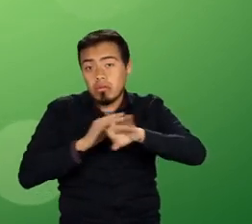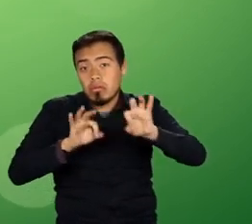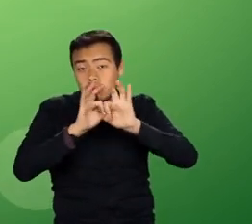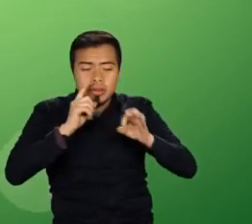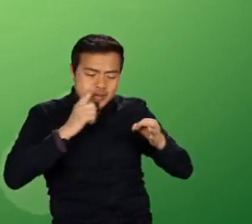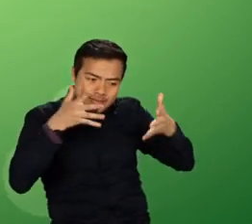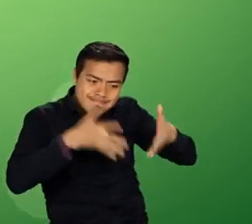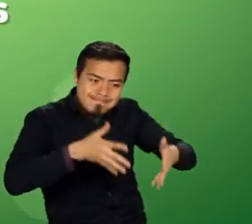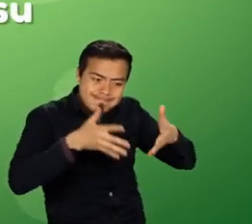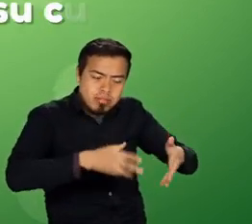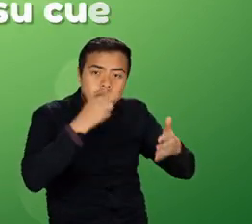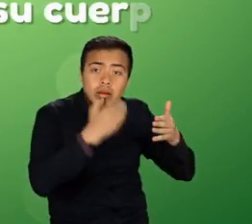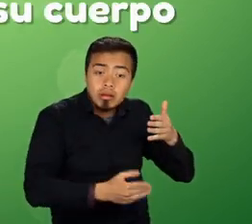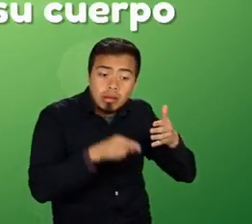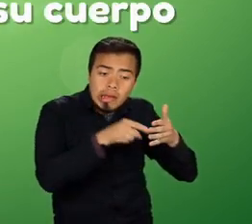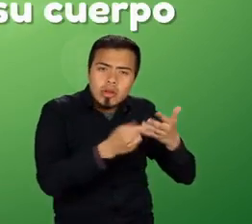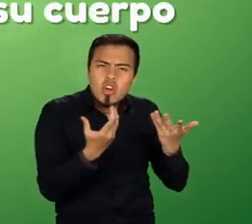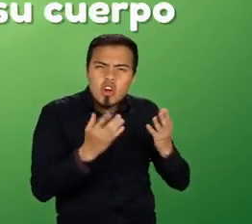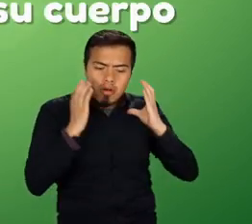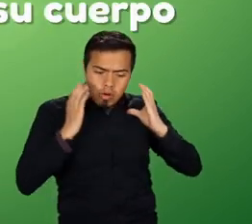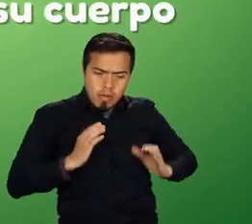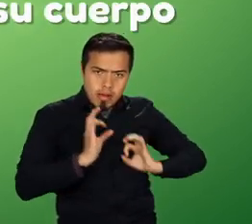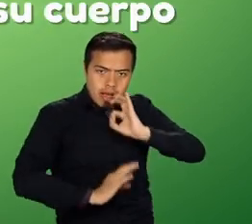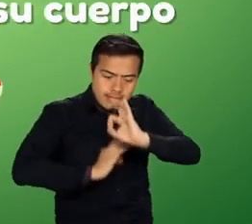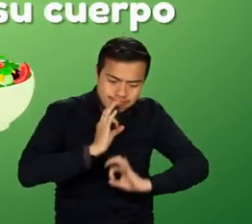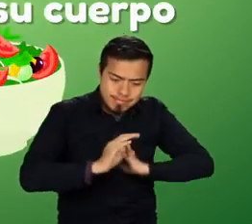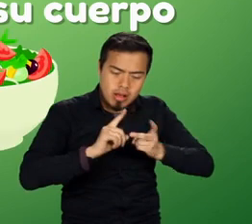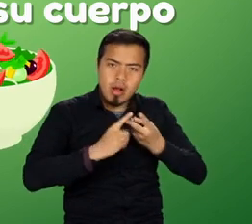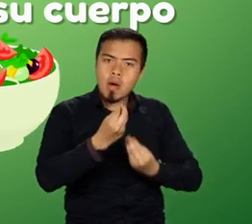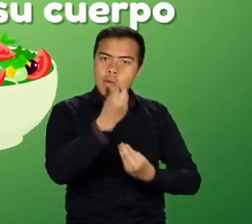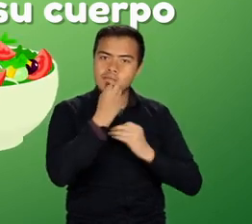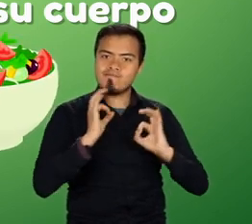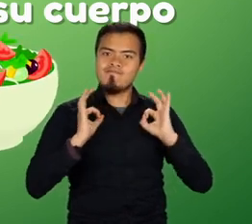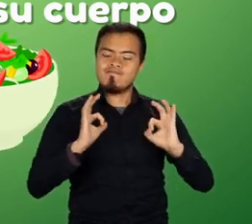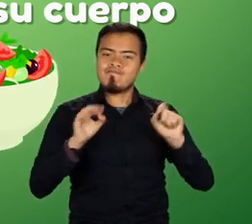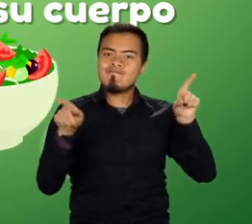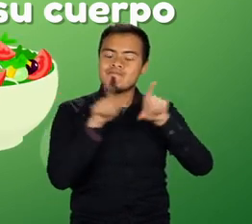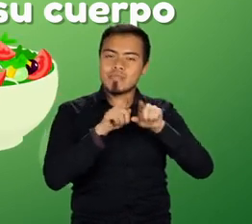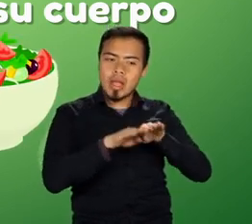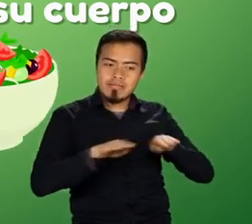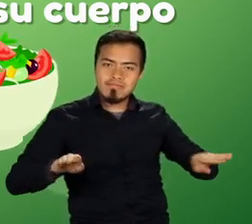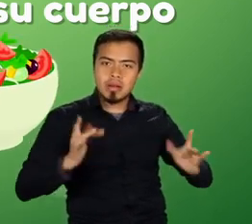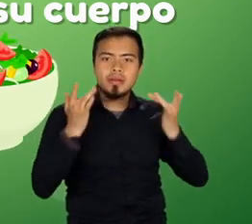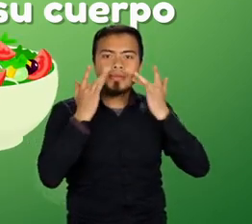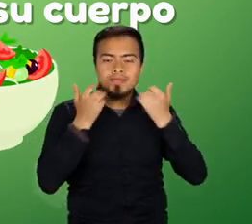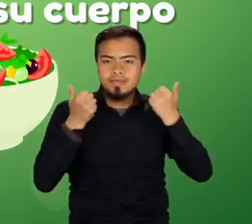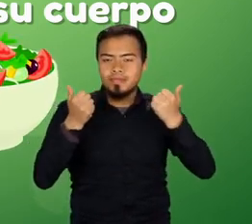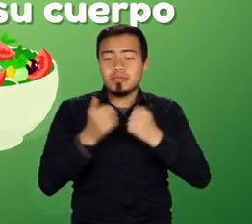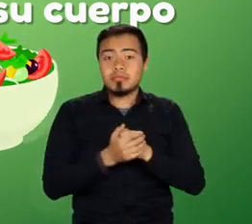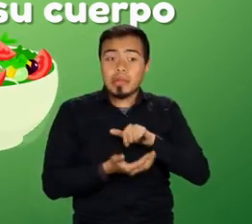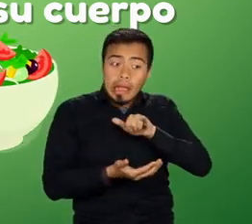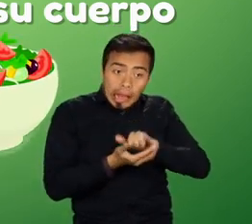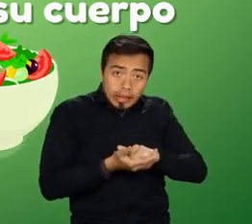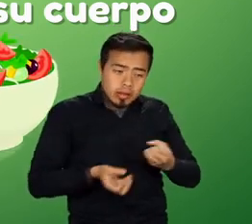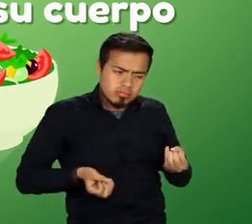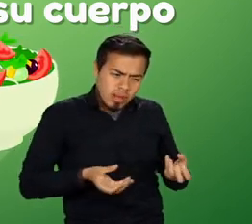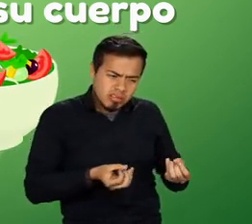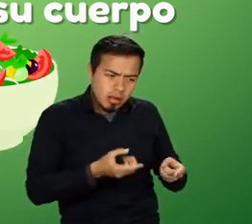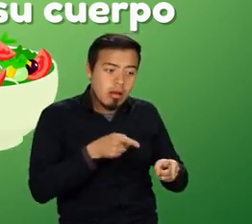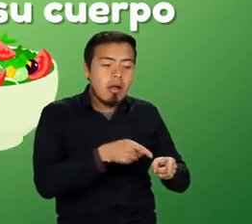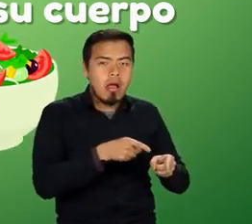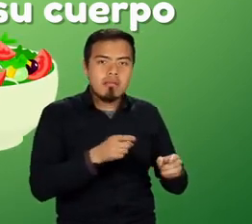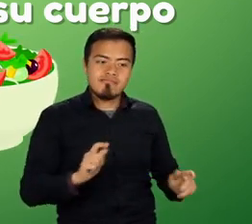niños el cuidado de su cuerpo y los beneficios de una alimentación balanceada y saludable, porque esto los